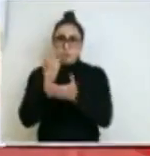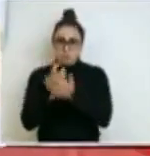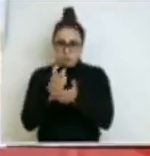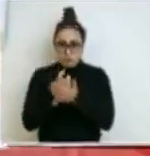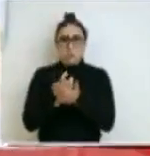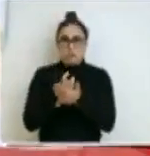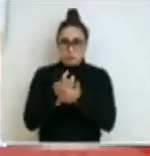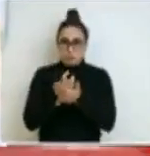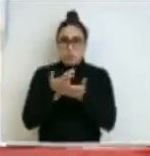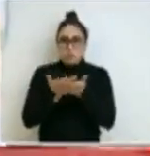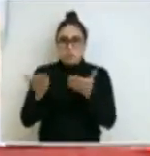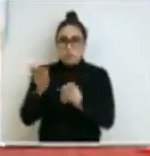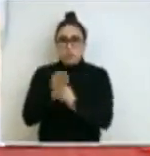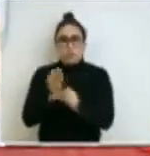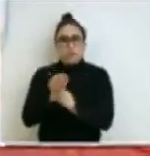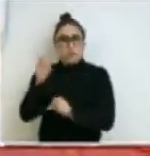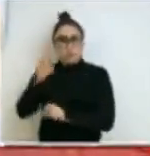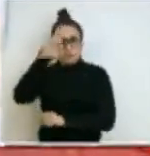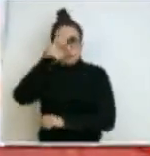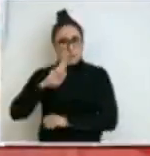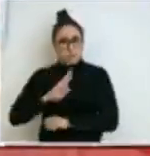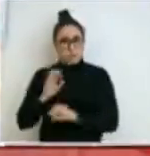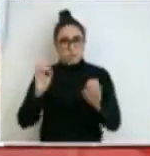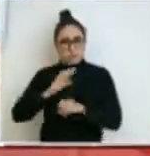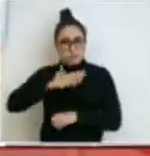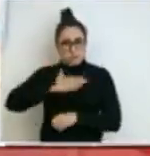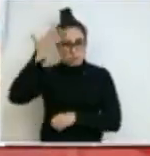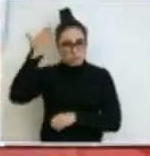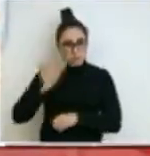Hemos respetado sus intervenciones y ustedes no están respetando